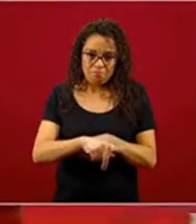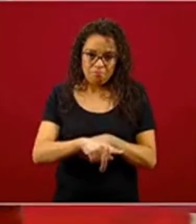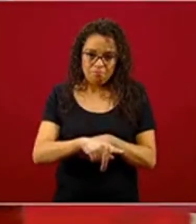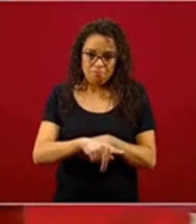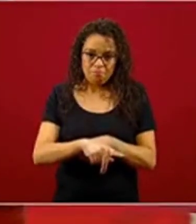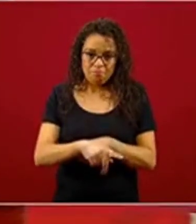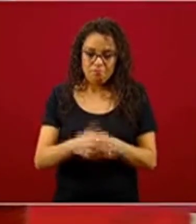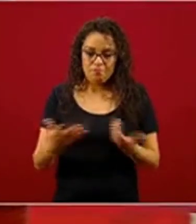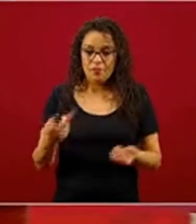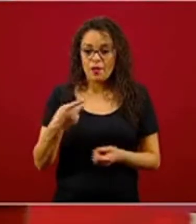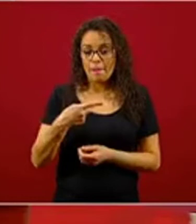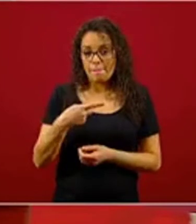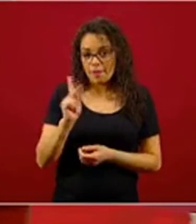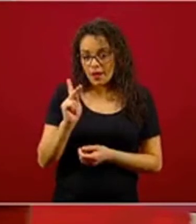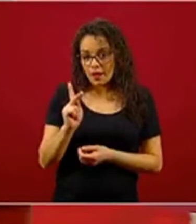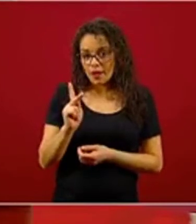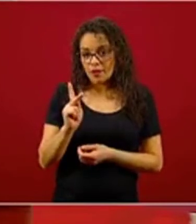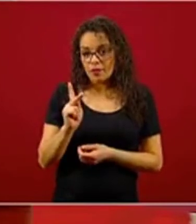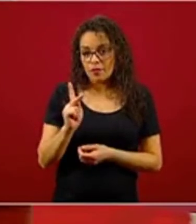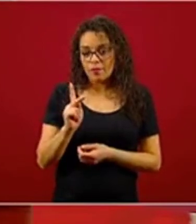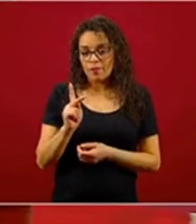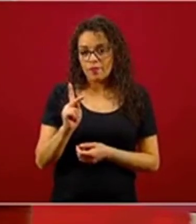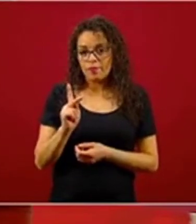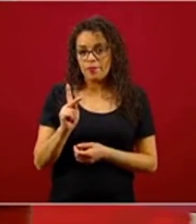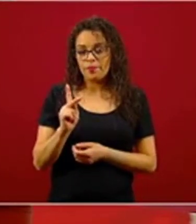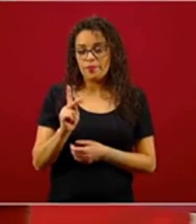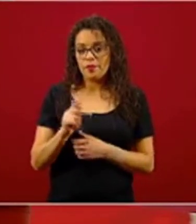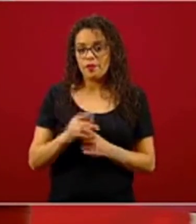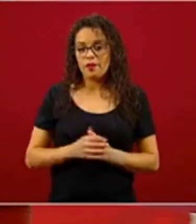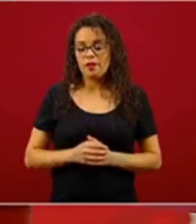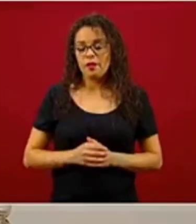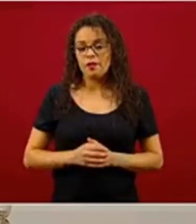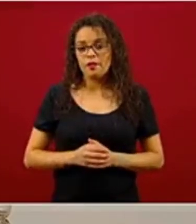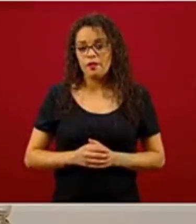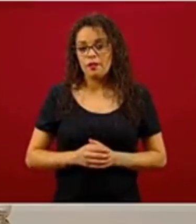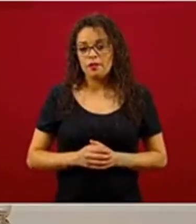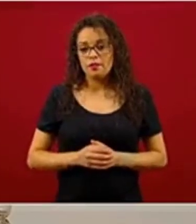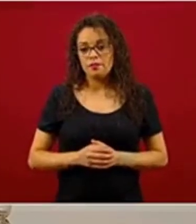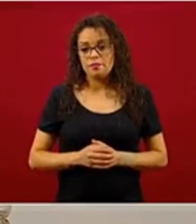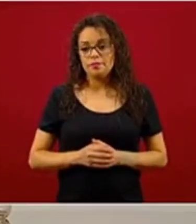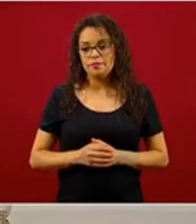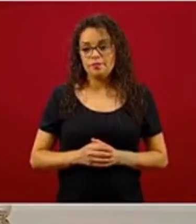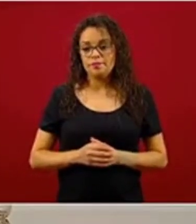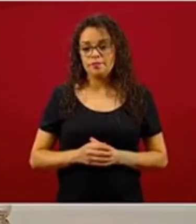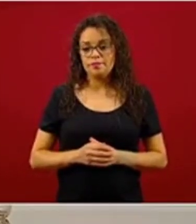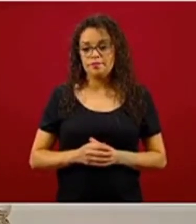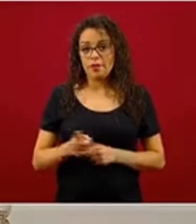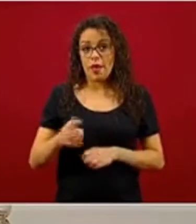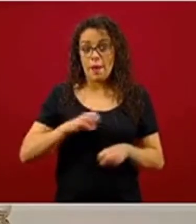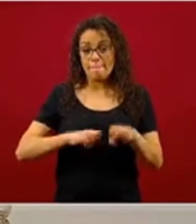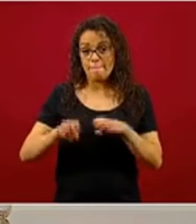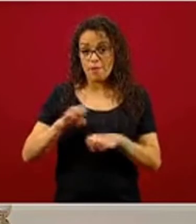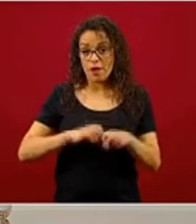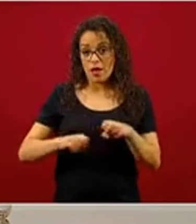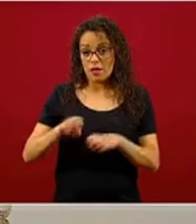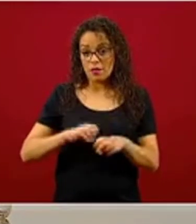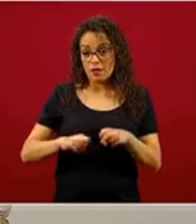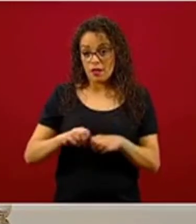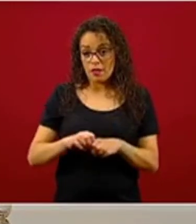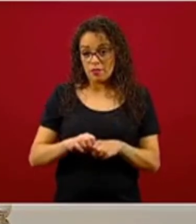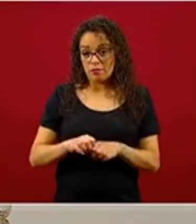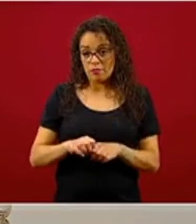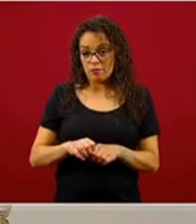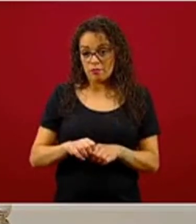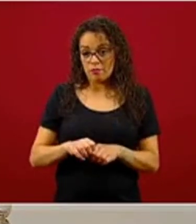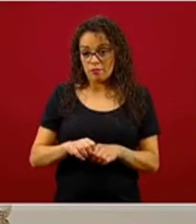tiene que ser a partir de que una empresa, por ejemplo, ahora de estas neoesenciales o de las que van a ser